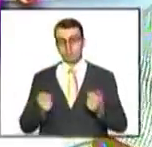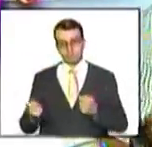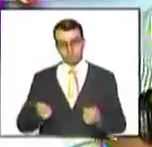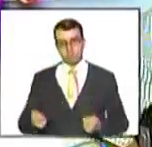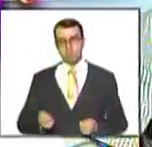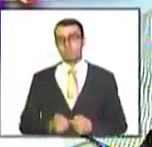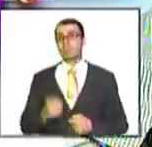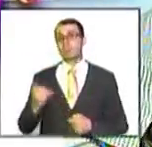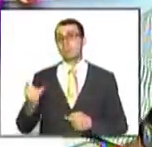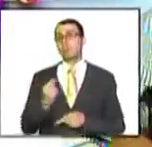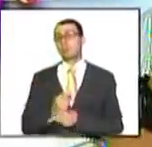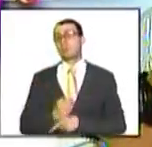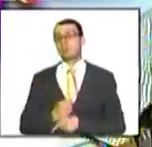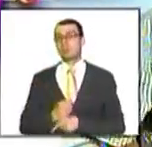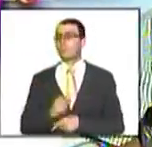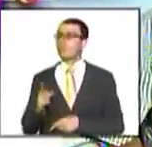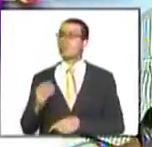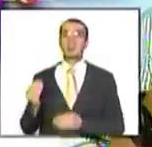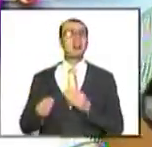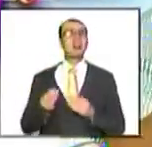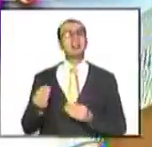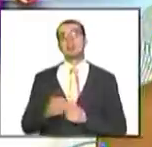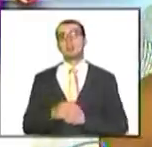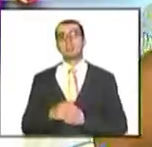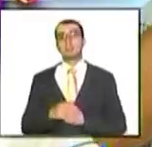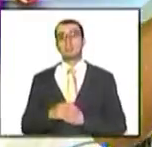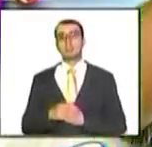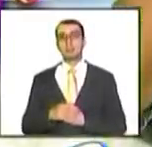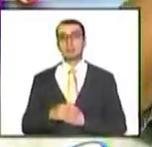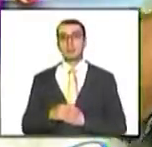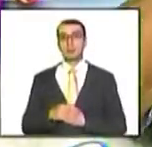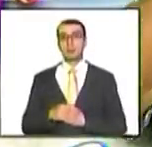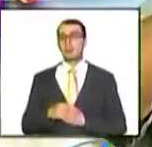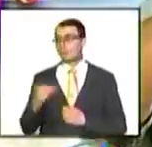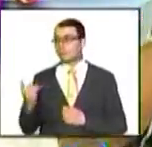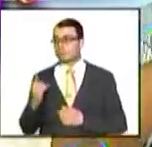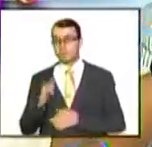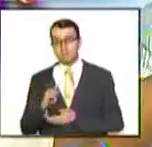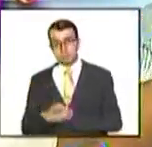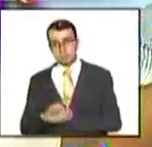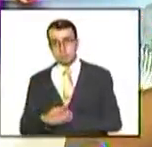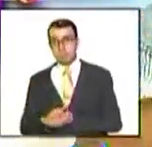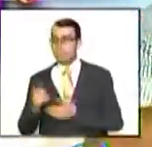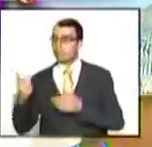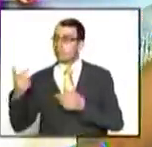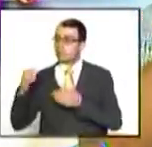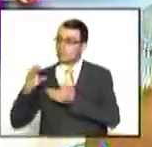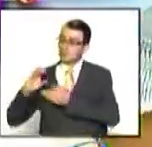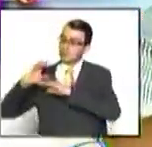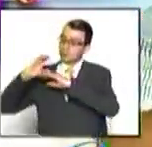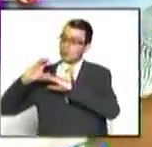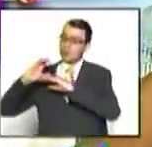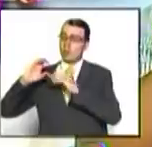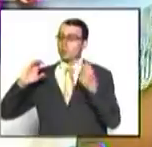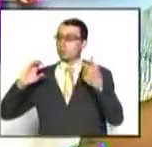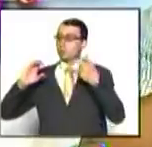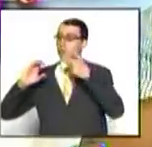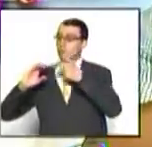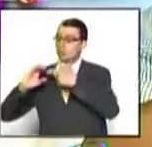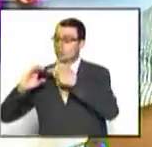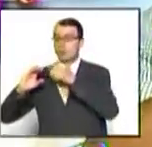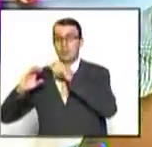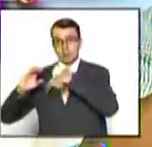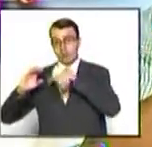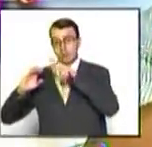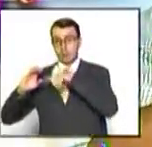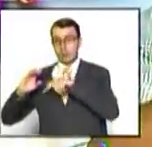Entonces, ¿qué hace el ozono? Ese gas viene y entra a ese líquido amarillo que vimos ahora, lo golpea y dentro de ese líquido